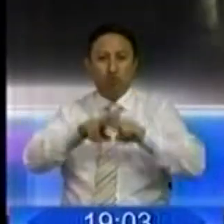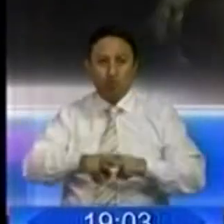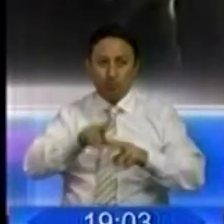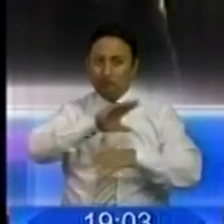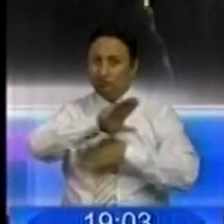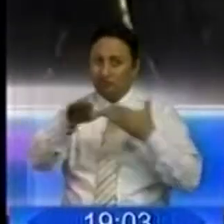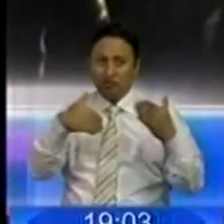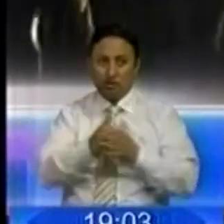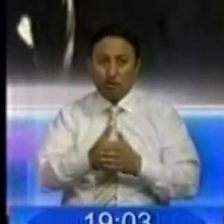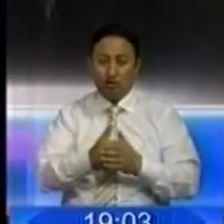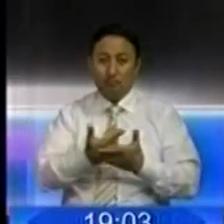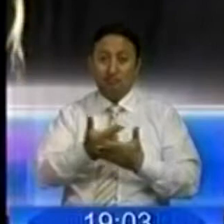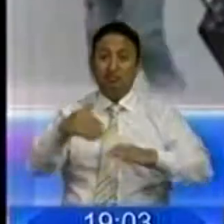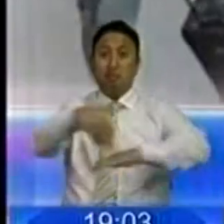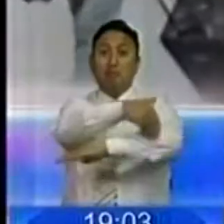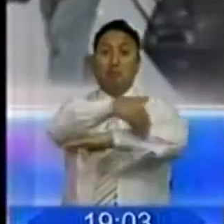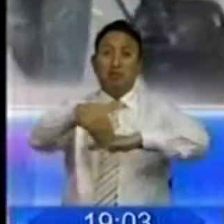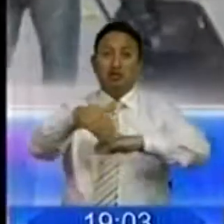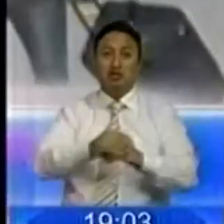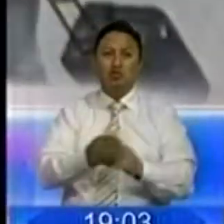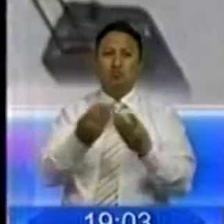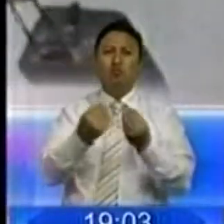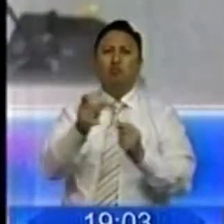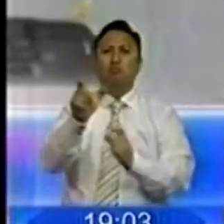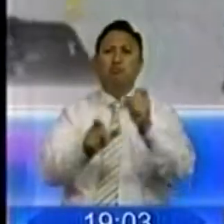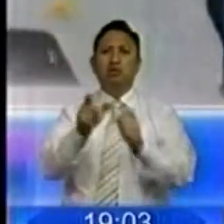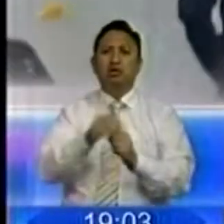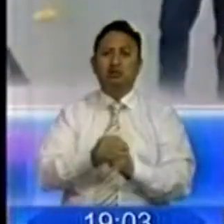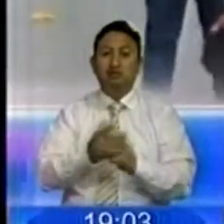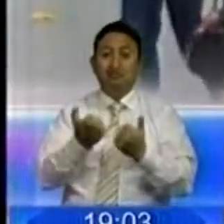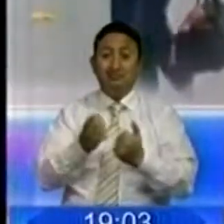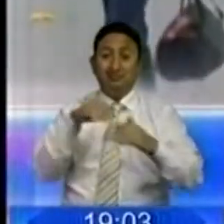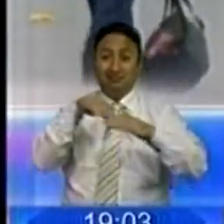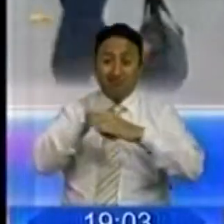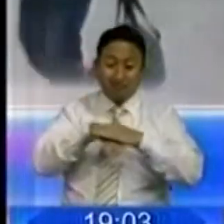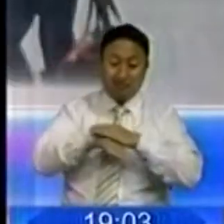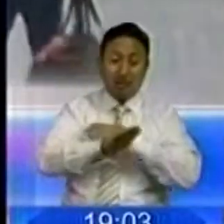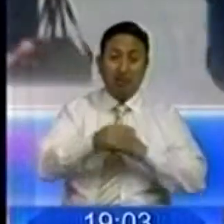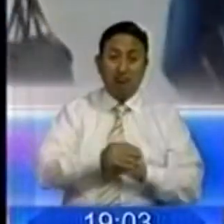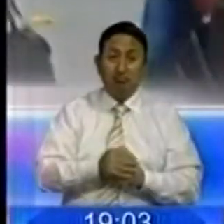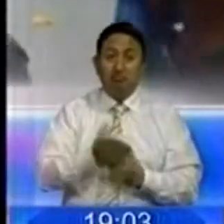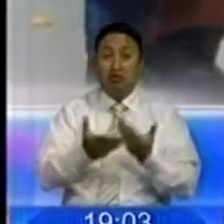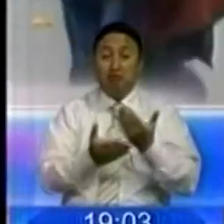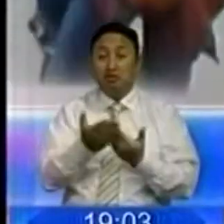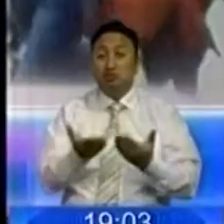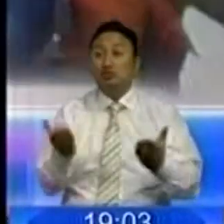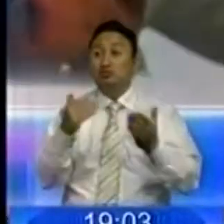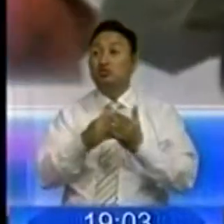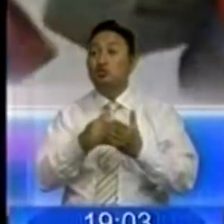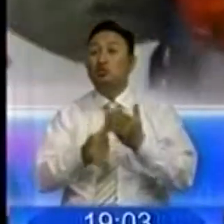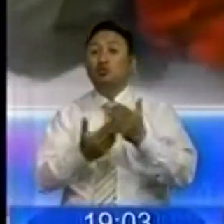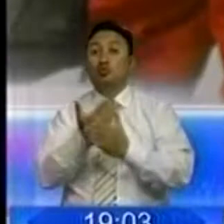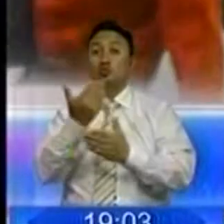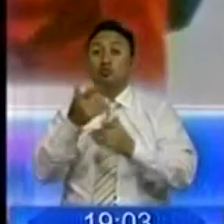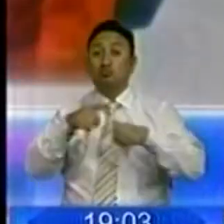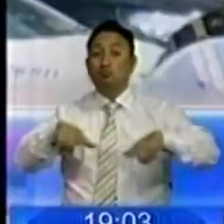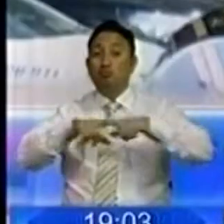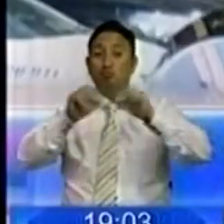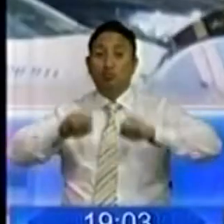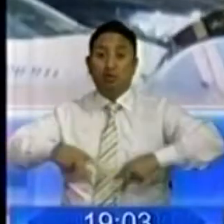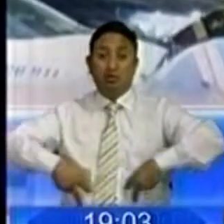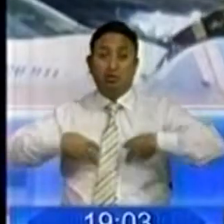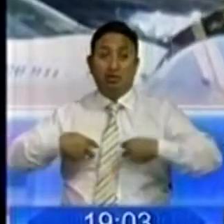mientras que en carretera se encuentra decenas de extranjeros que buscan ingresar a carchi posiblemente buscando nuevos lugares para su asentamiento